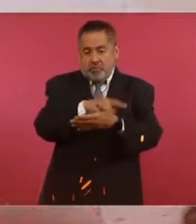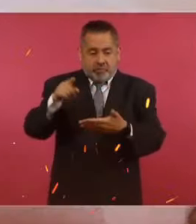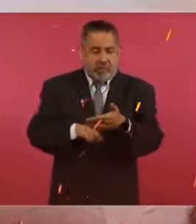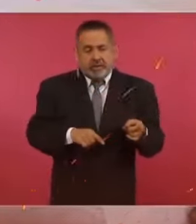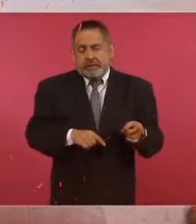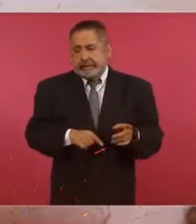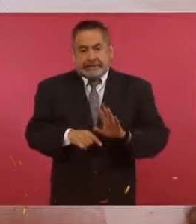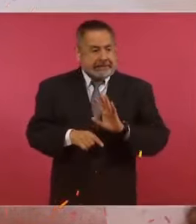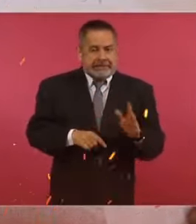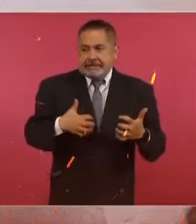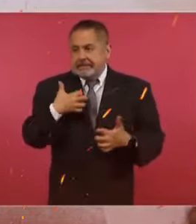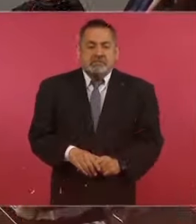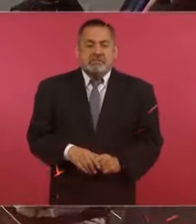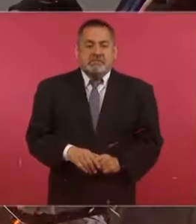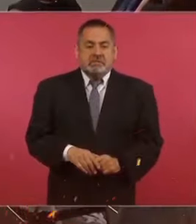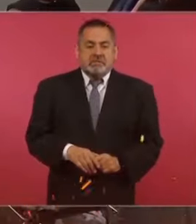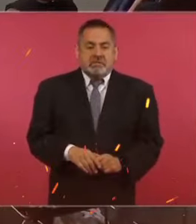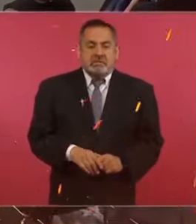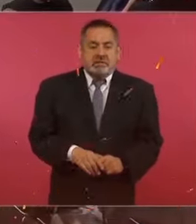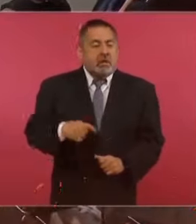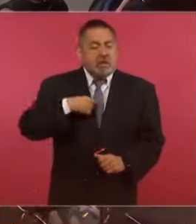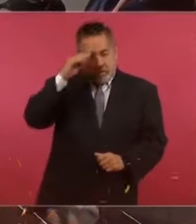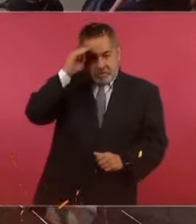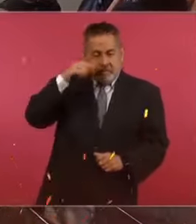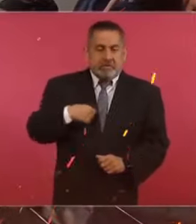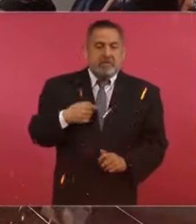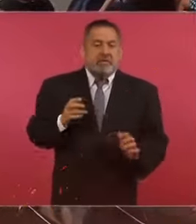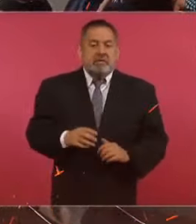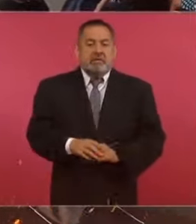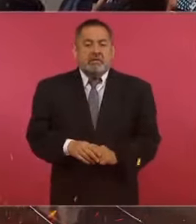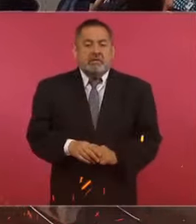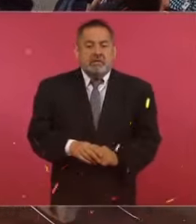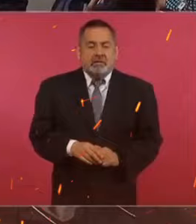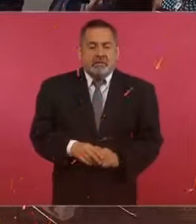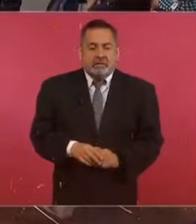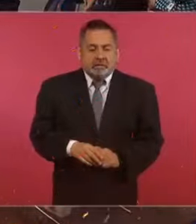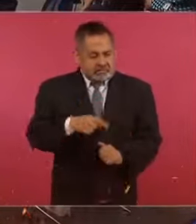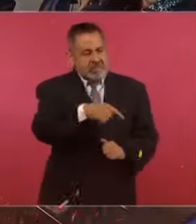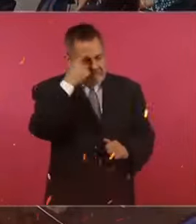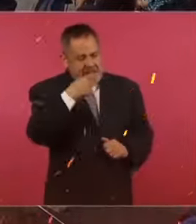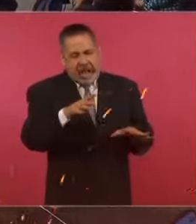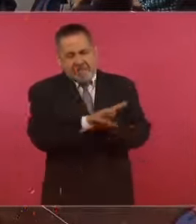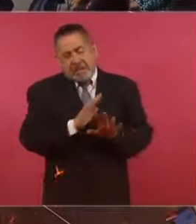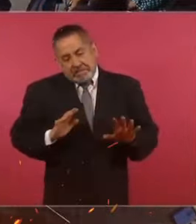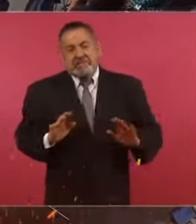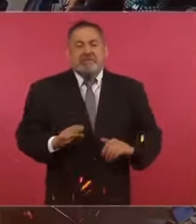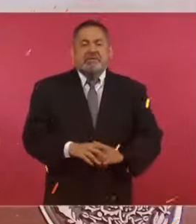están pero desatados. Yo pienso que van a cambiar.